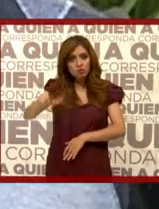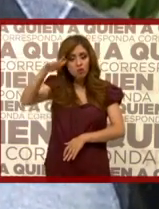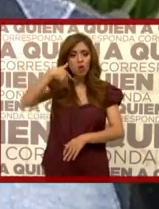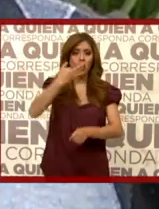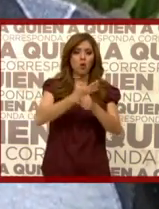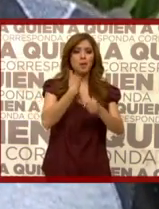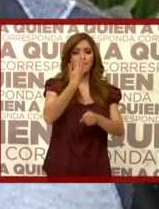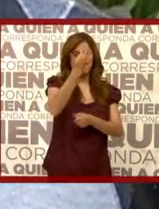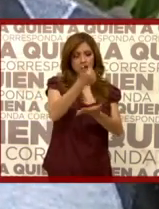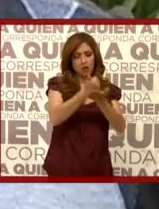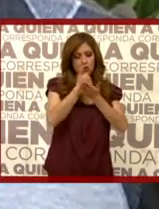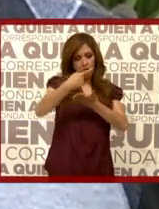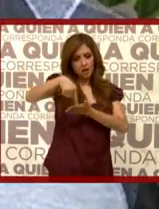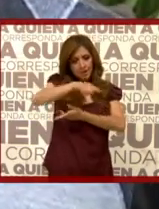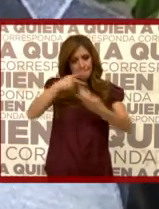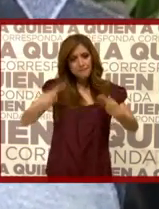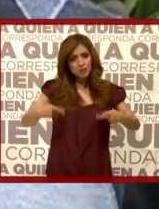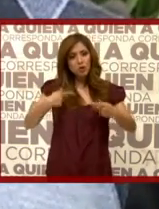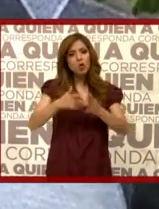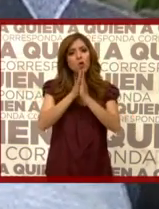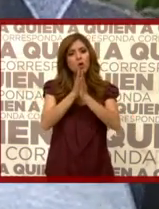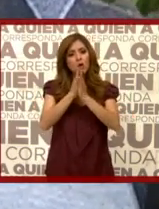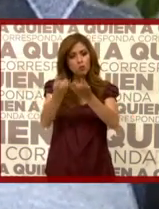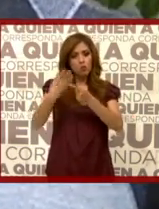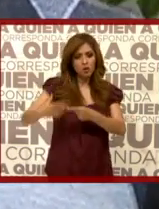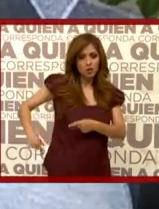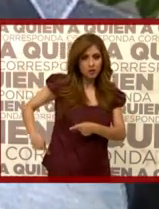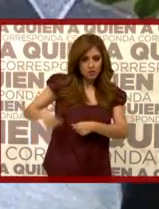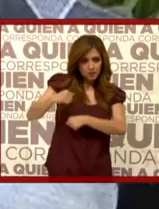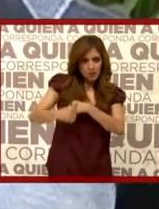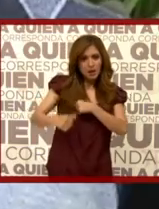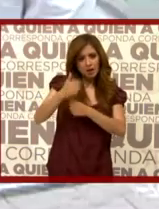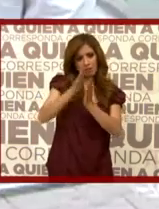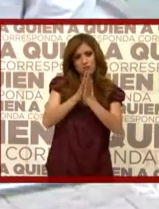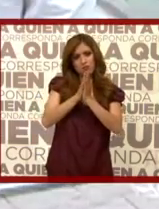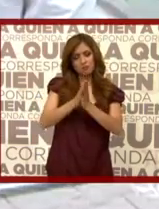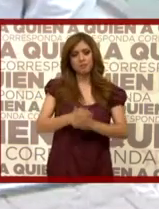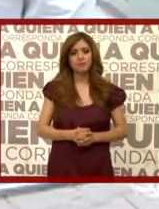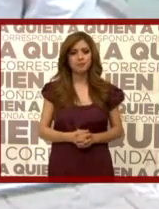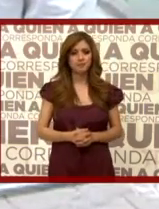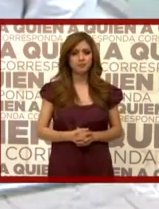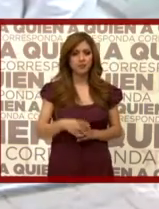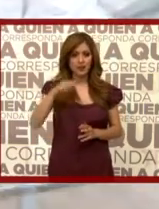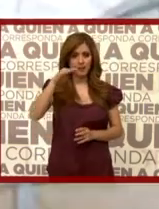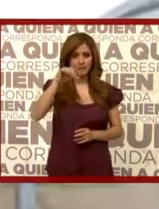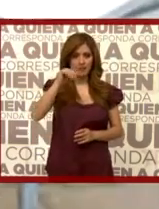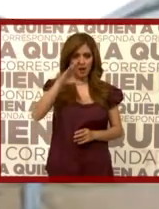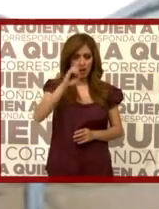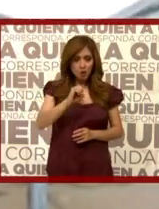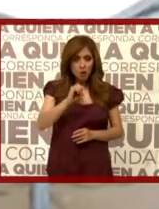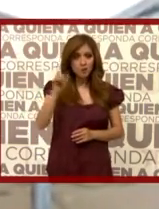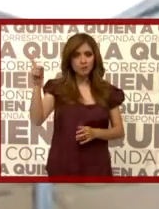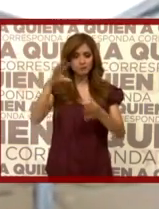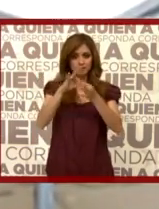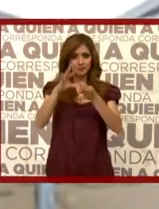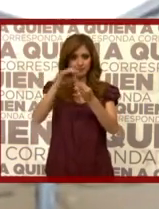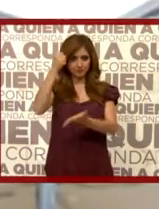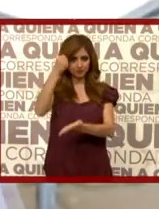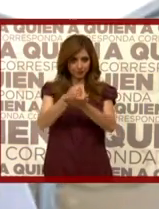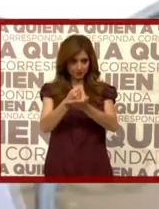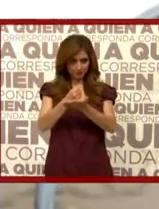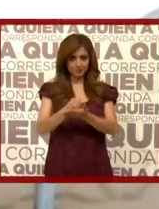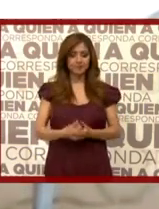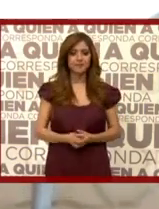ayuda, que me regalen un triciclo para salir adelante. Con imágenes de Marco Mercado, Jorge Kirchner, a quien